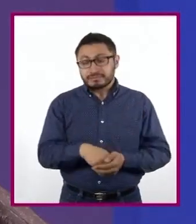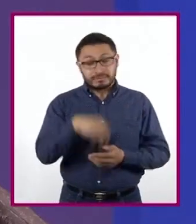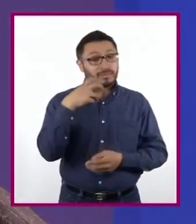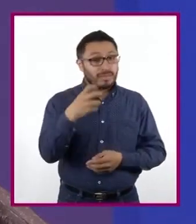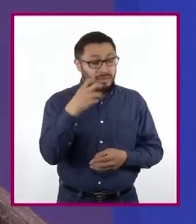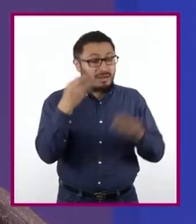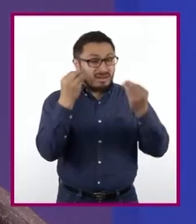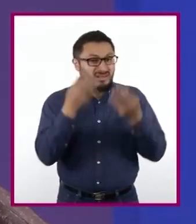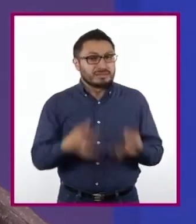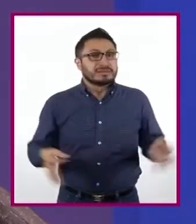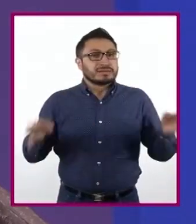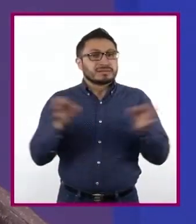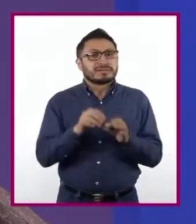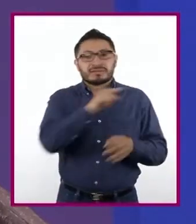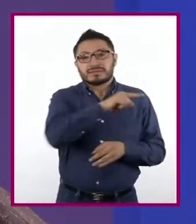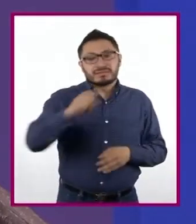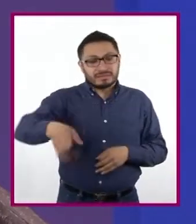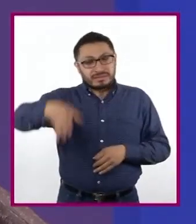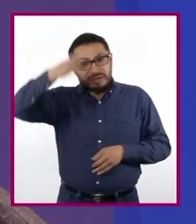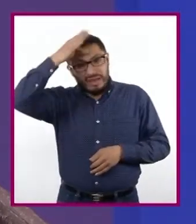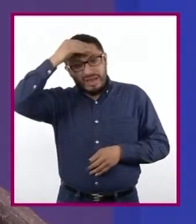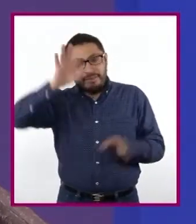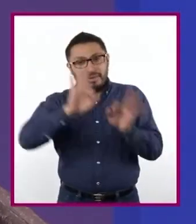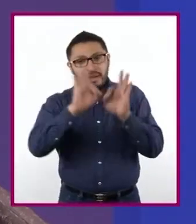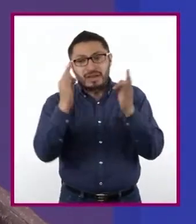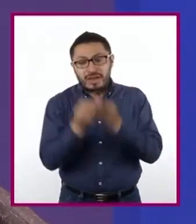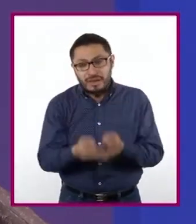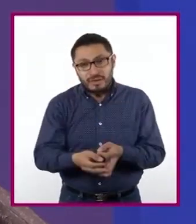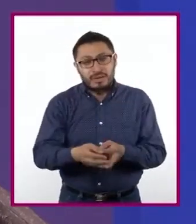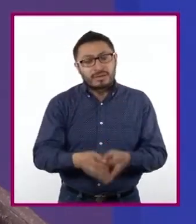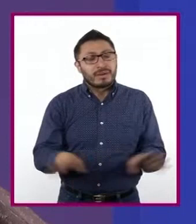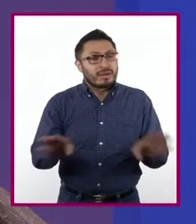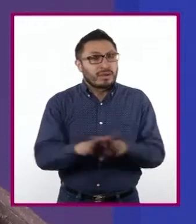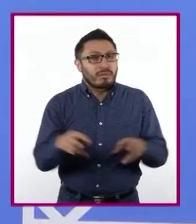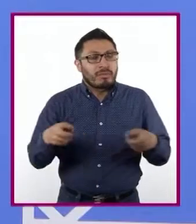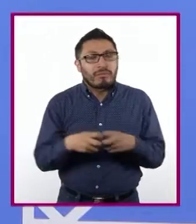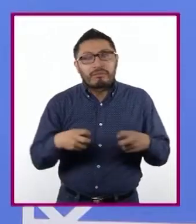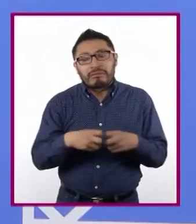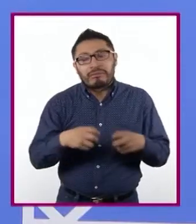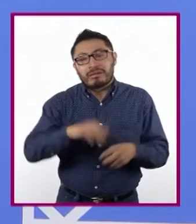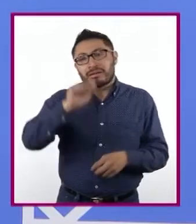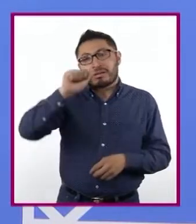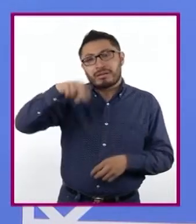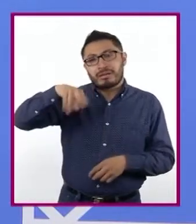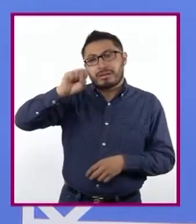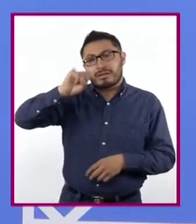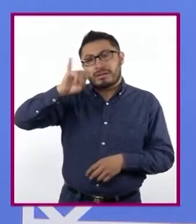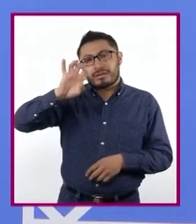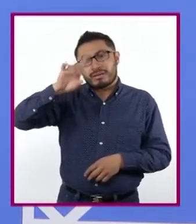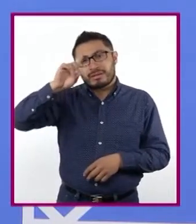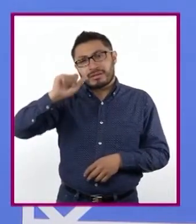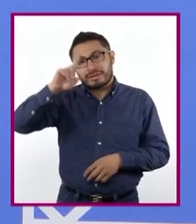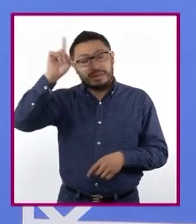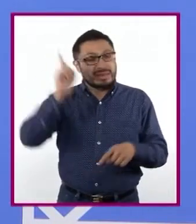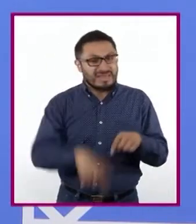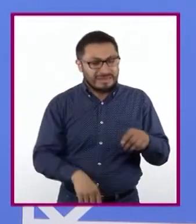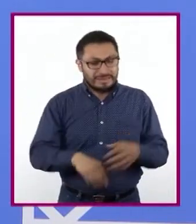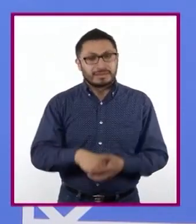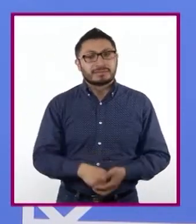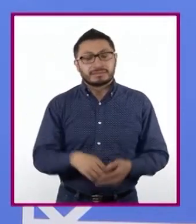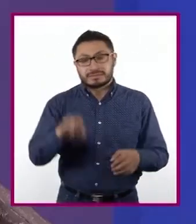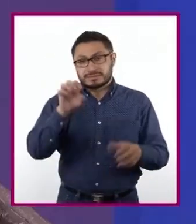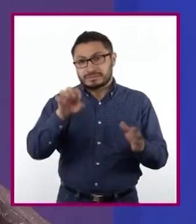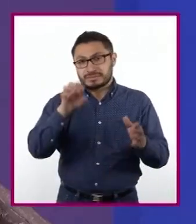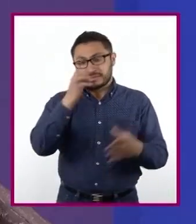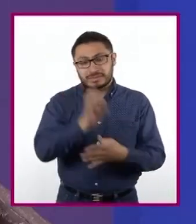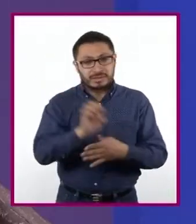es importante que adquieran herramientas para enfrentar la ansiedad. Les sugiero, preparen el tema. Mientras más información